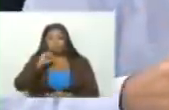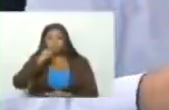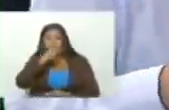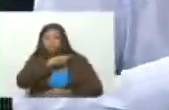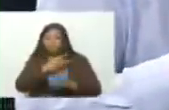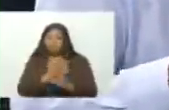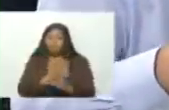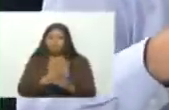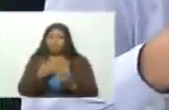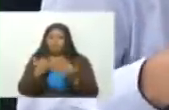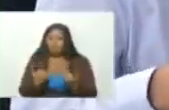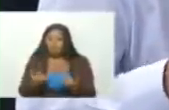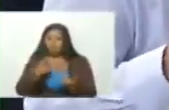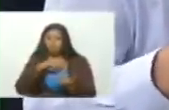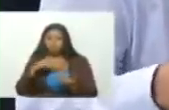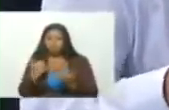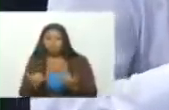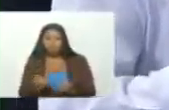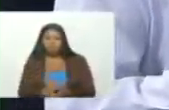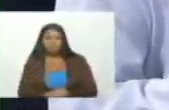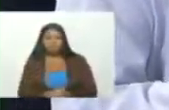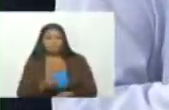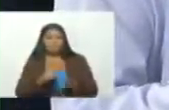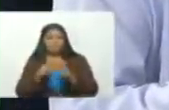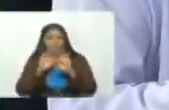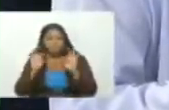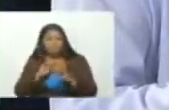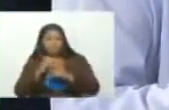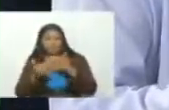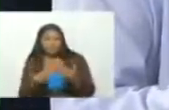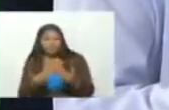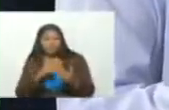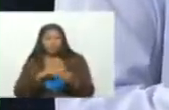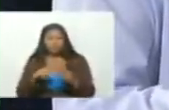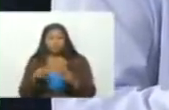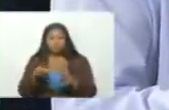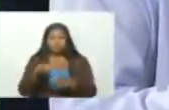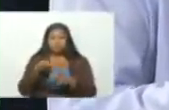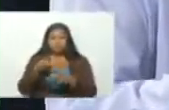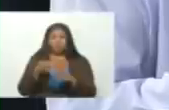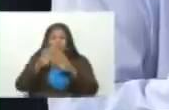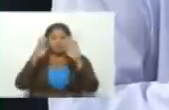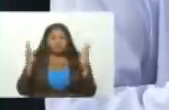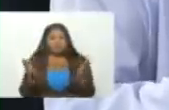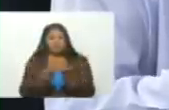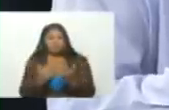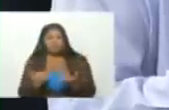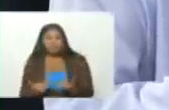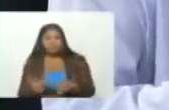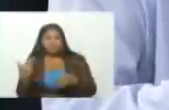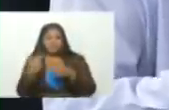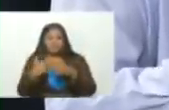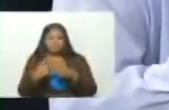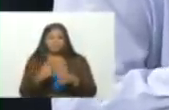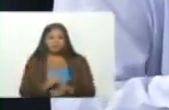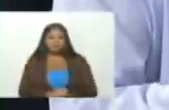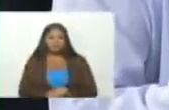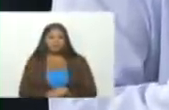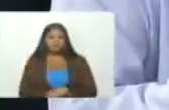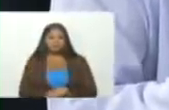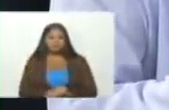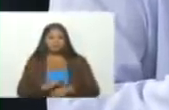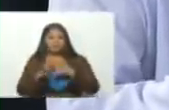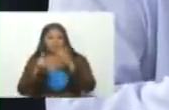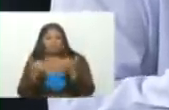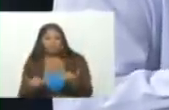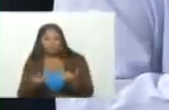potencia gigantesca y que produce en buena medida lo que consume el mundo en petróleo, en gas, en acero,